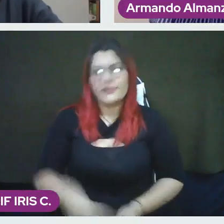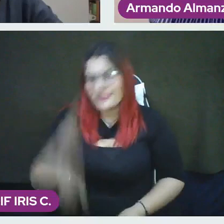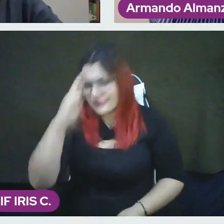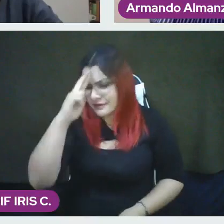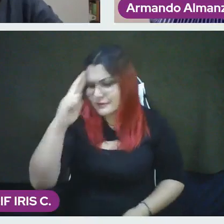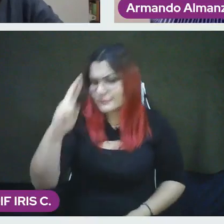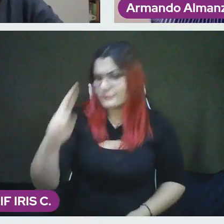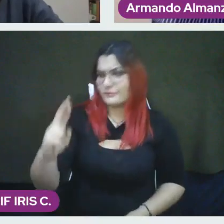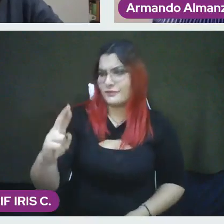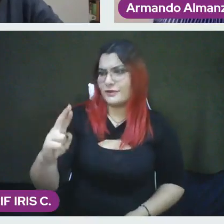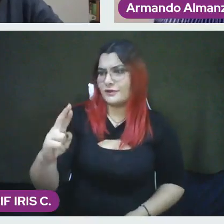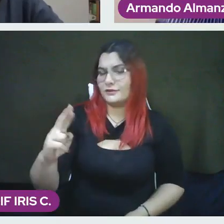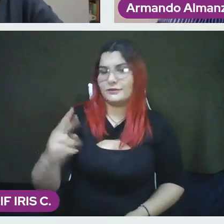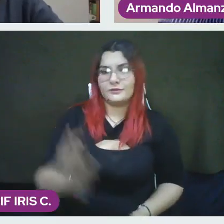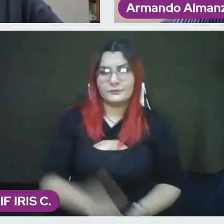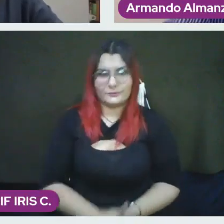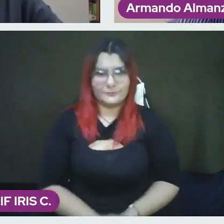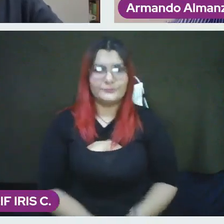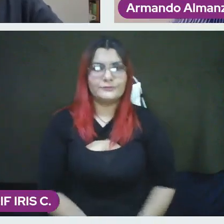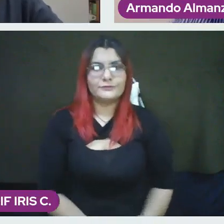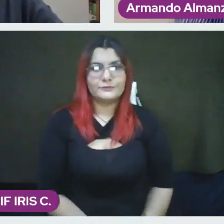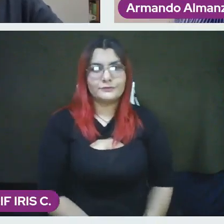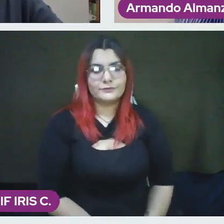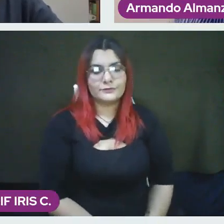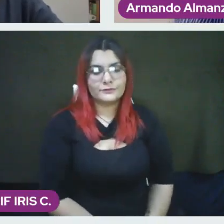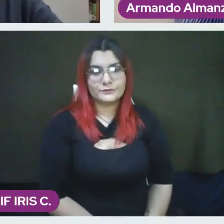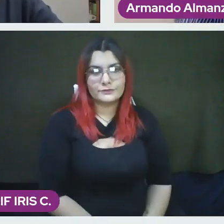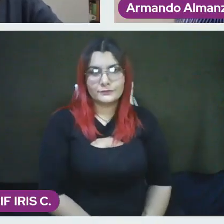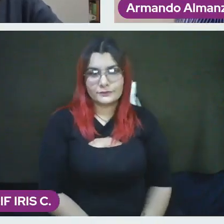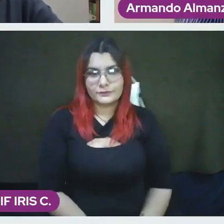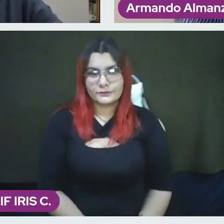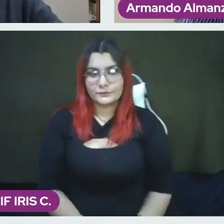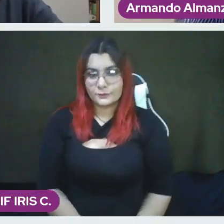estar saludablemente bien este joven.